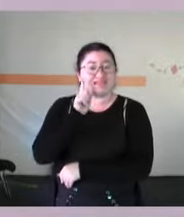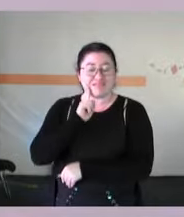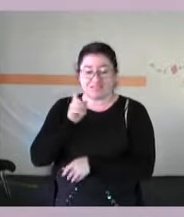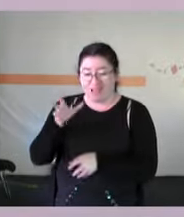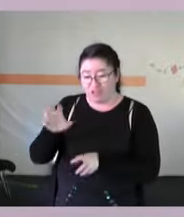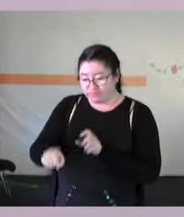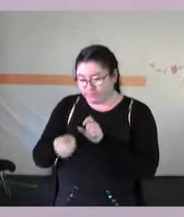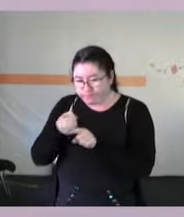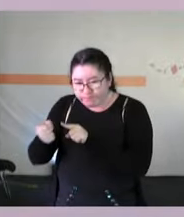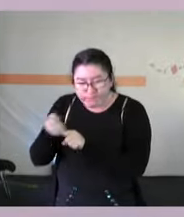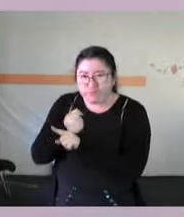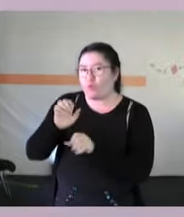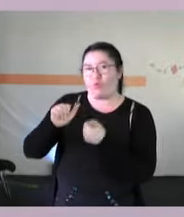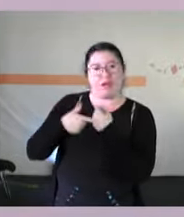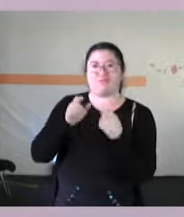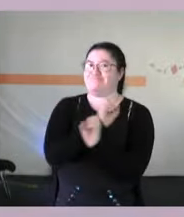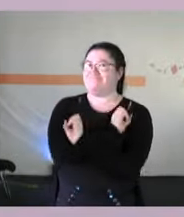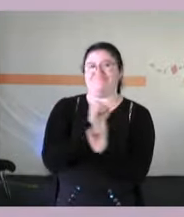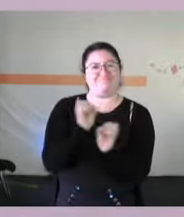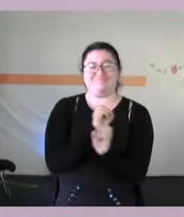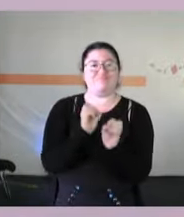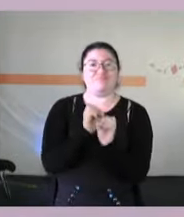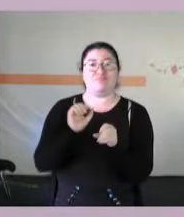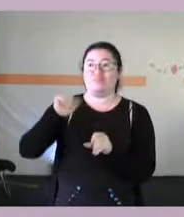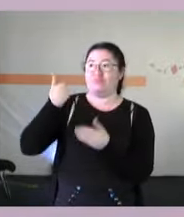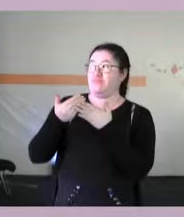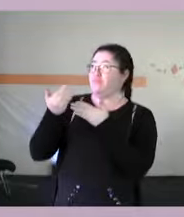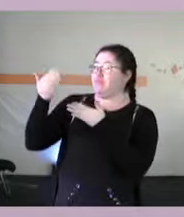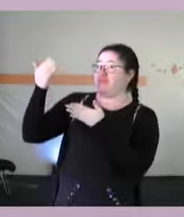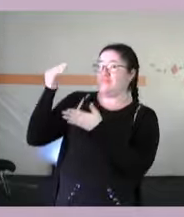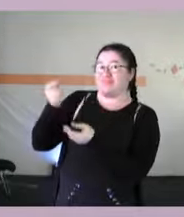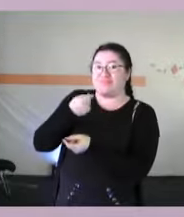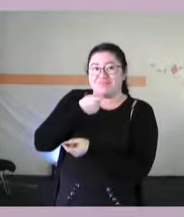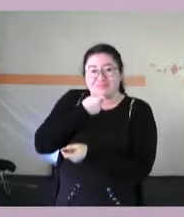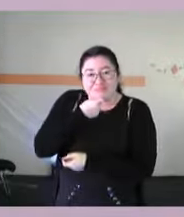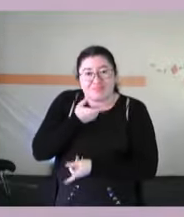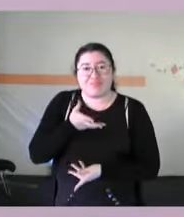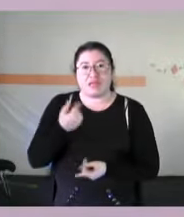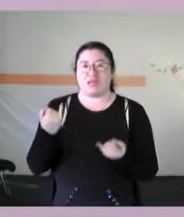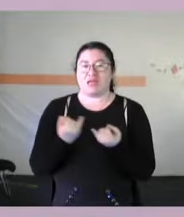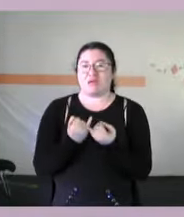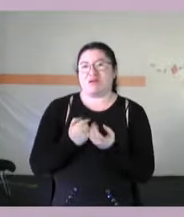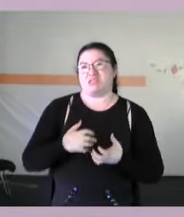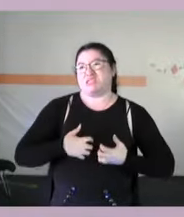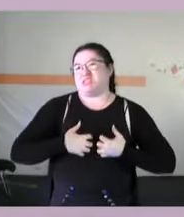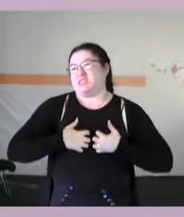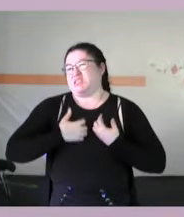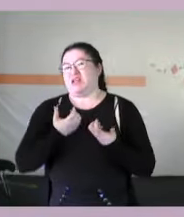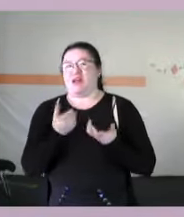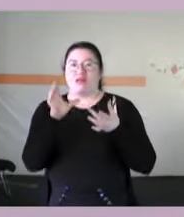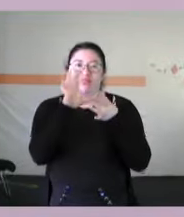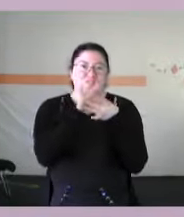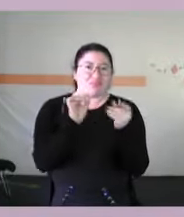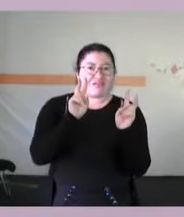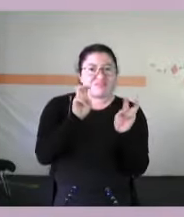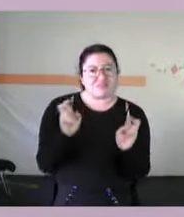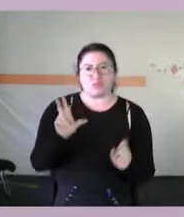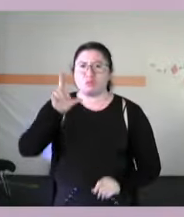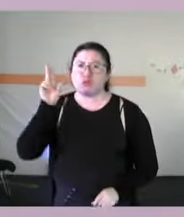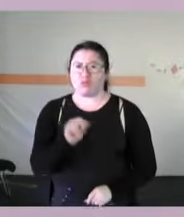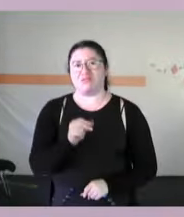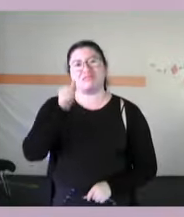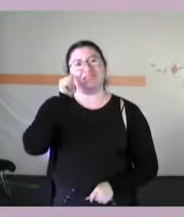que vienen detrás de nosotras no tengan que estar tan cabreadas, no tengan que hablar de esto todo el